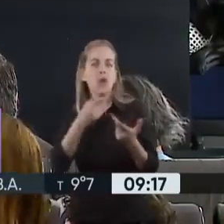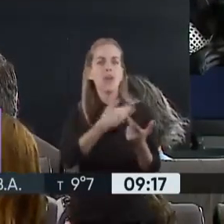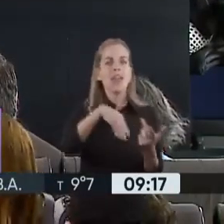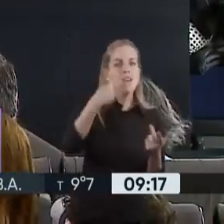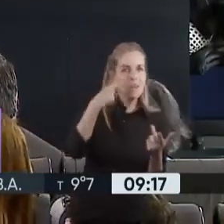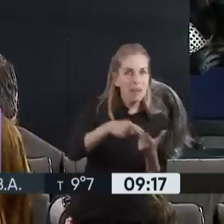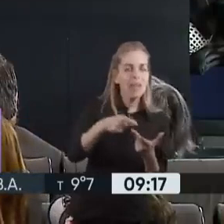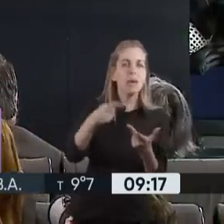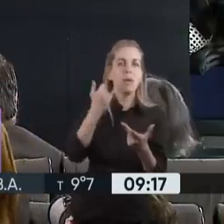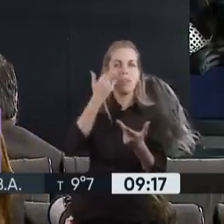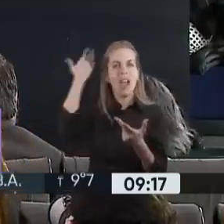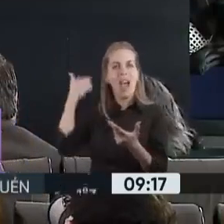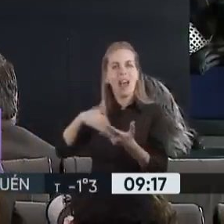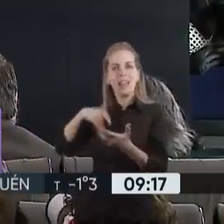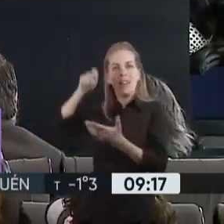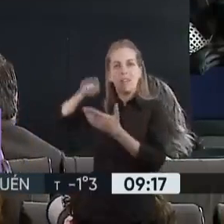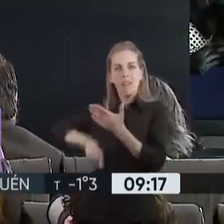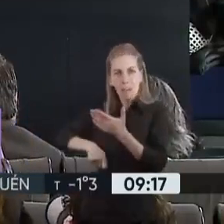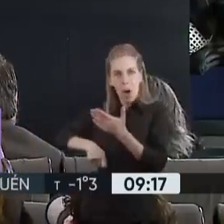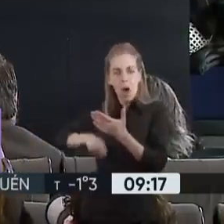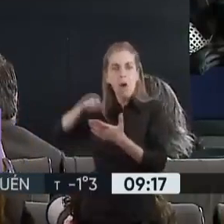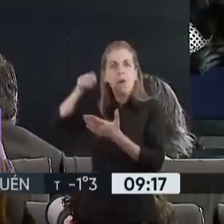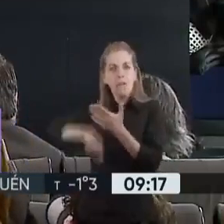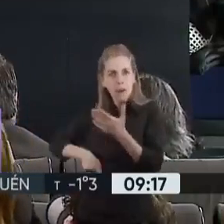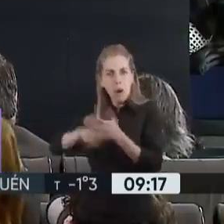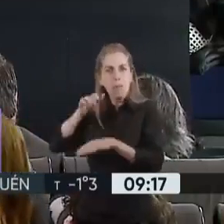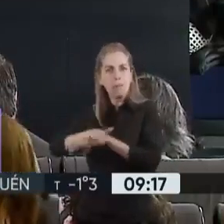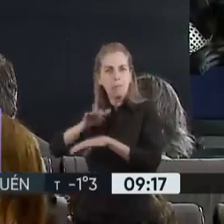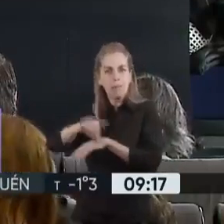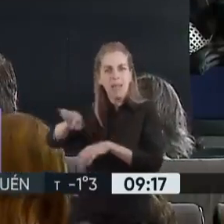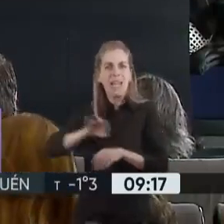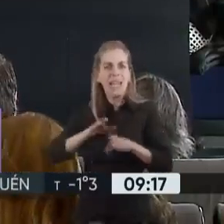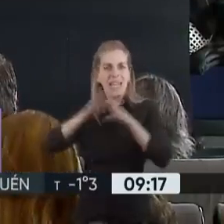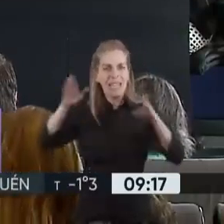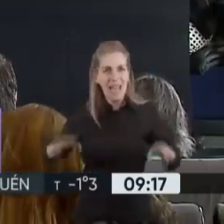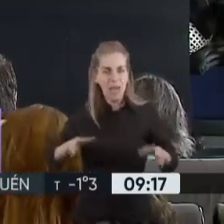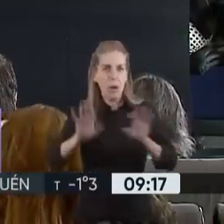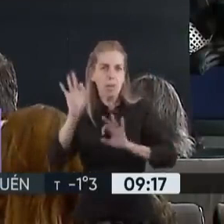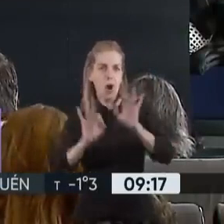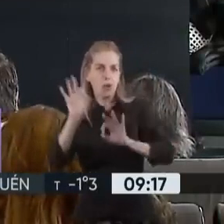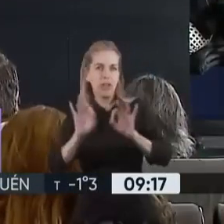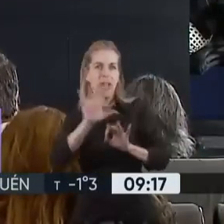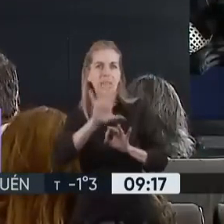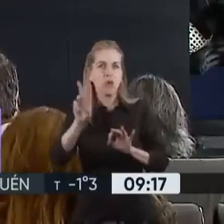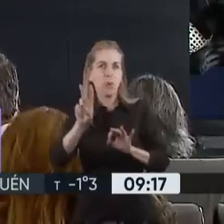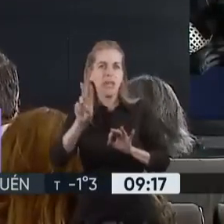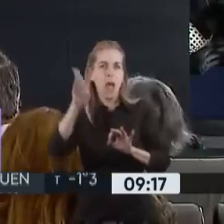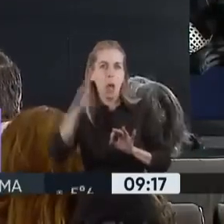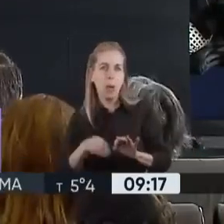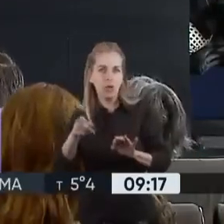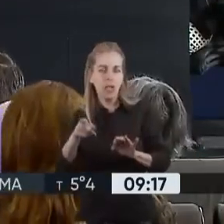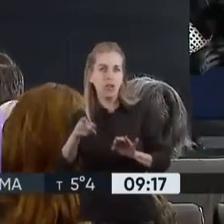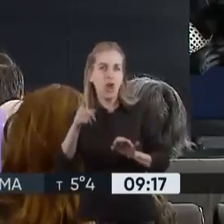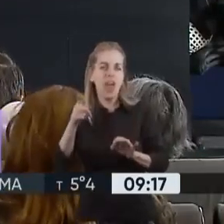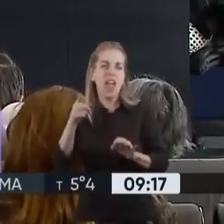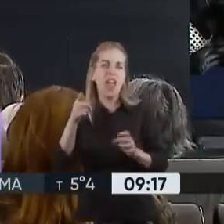la argentina se comprometió para este año a un índice inflacionario de 52 puntos y ya